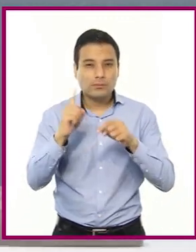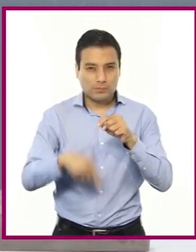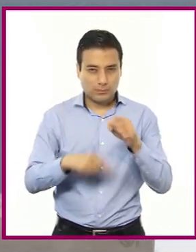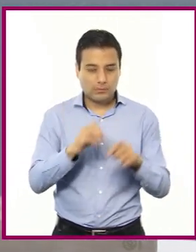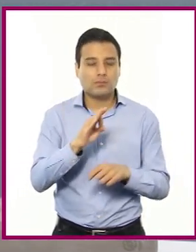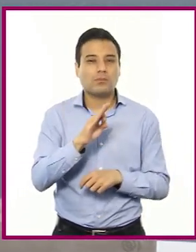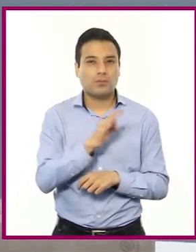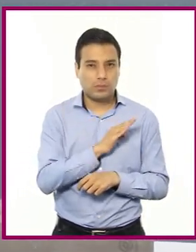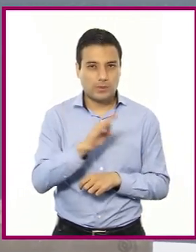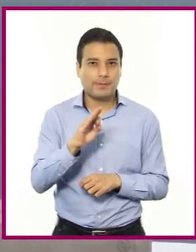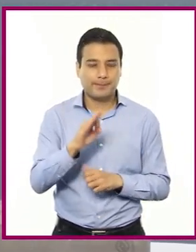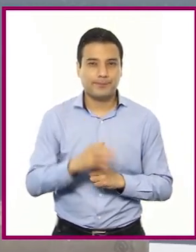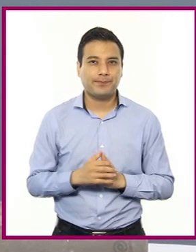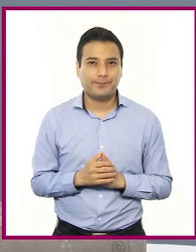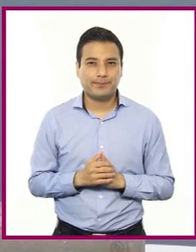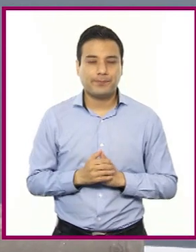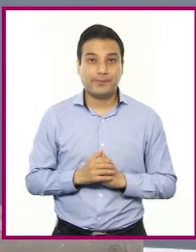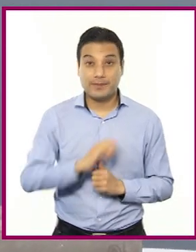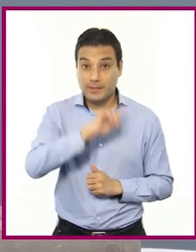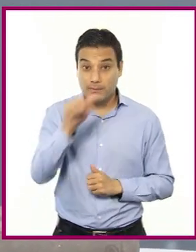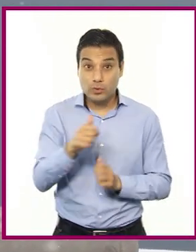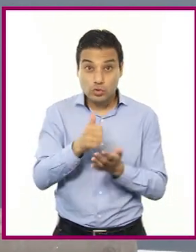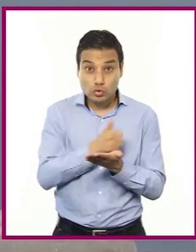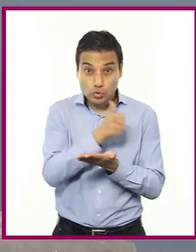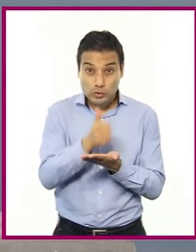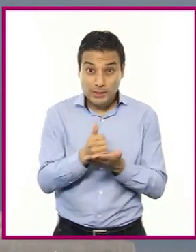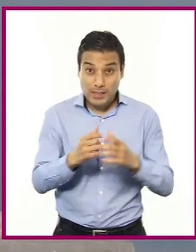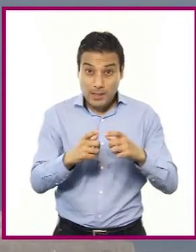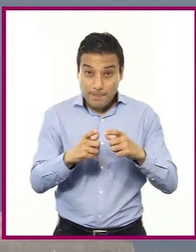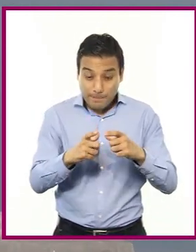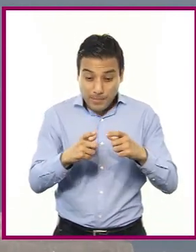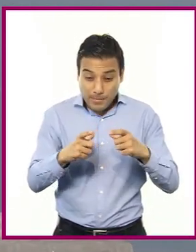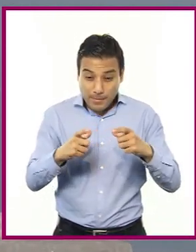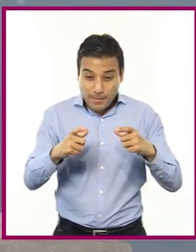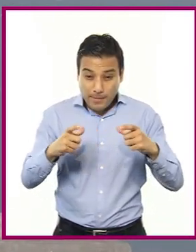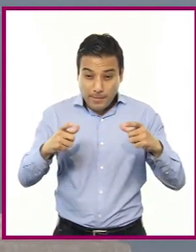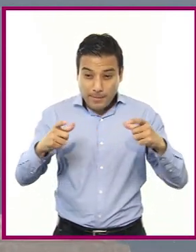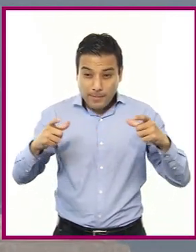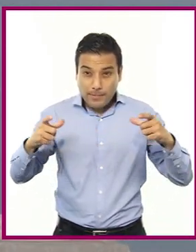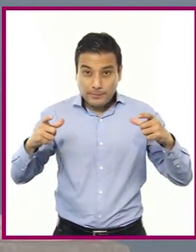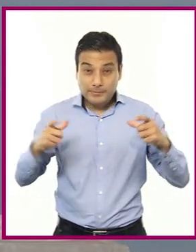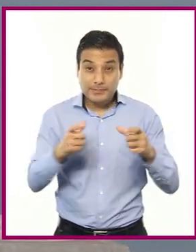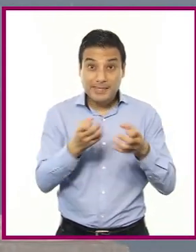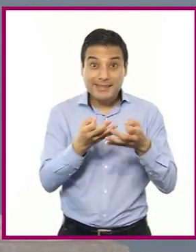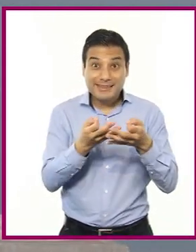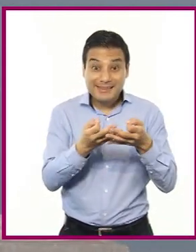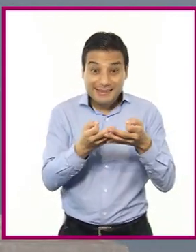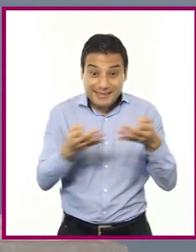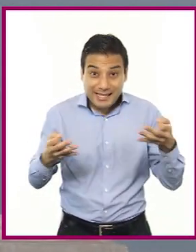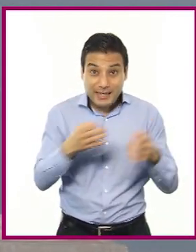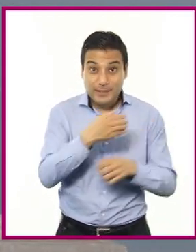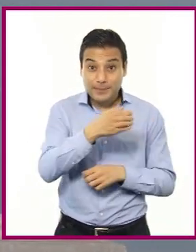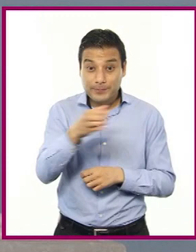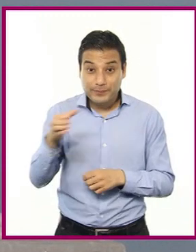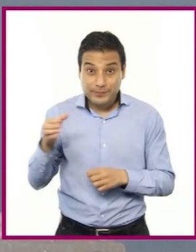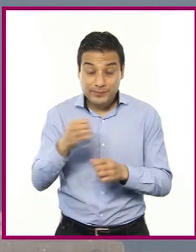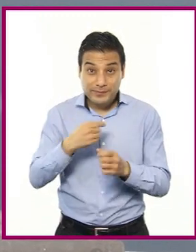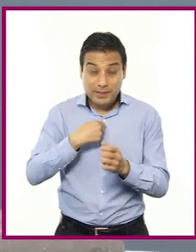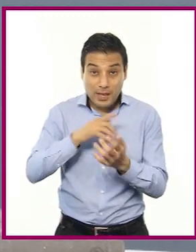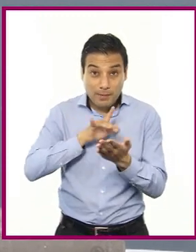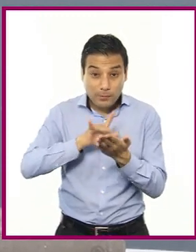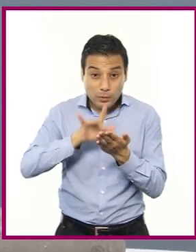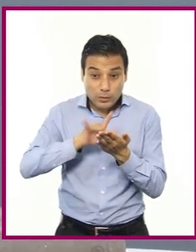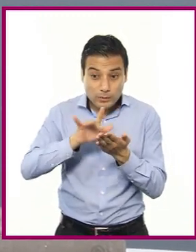ciudades principales, que al crecer devoraban todo a su derredor. El apoyo al agricultor privado era tal